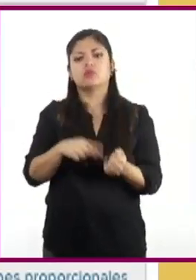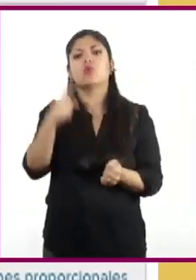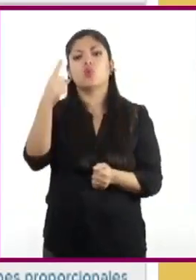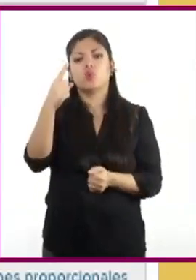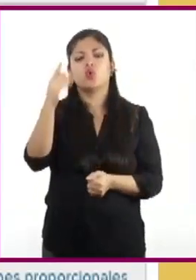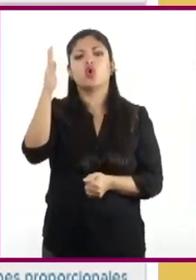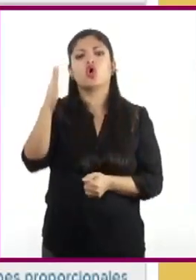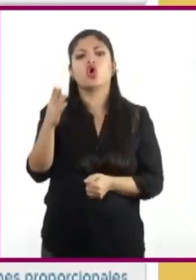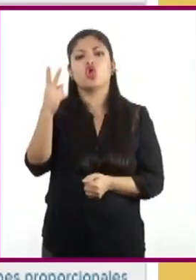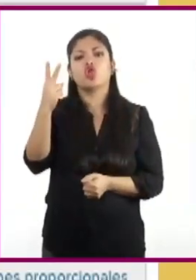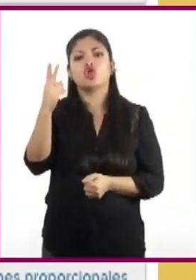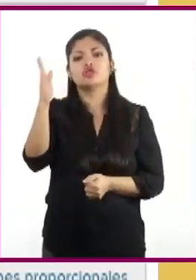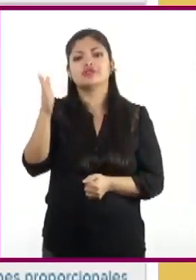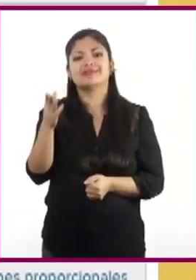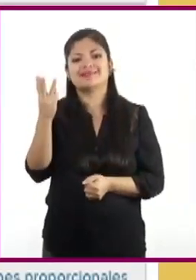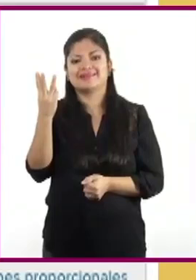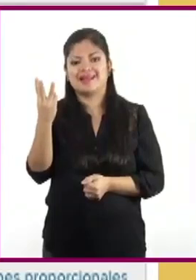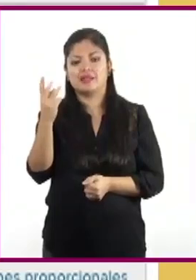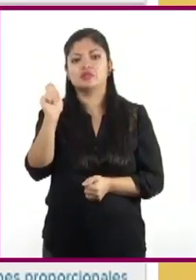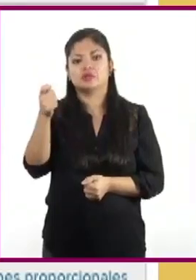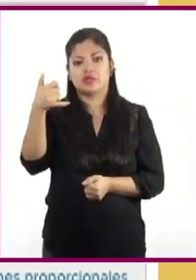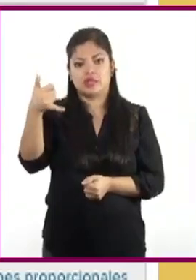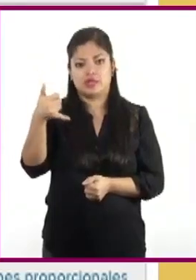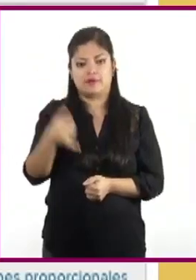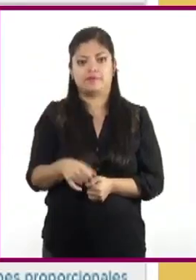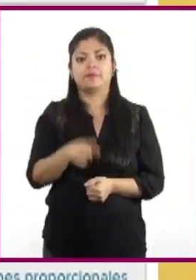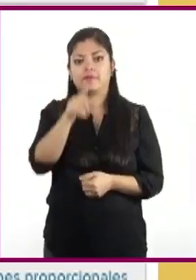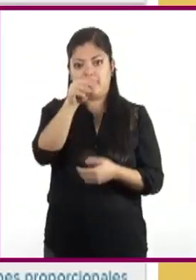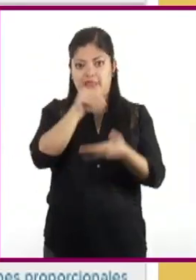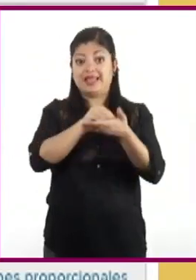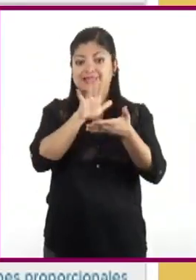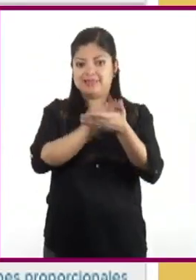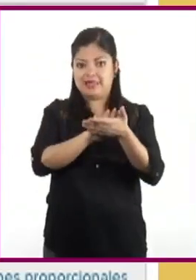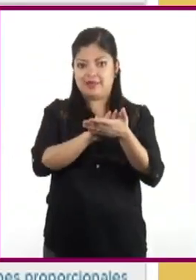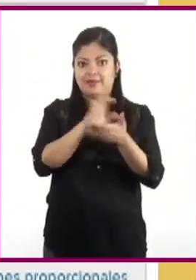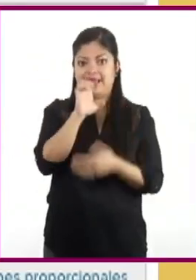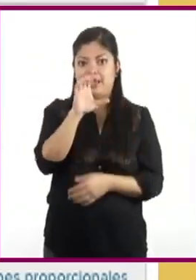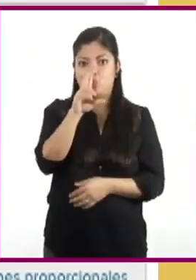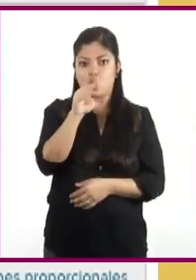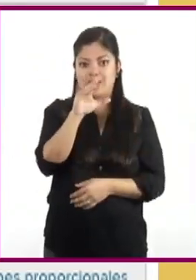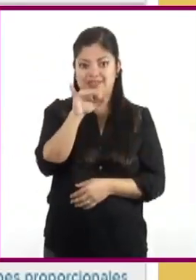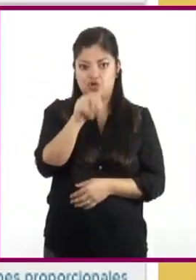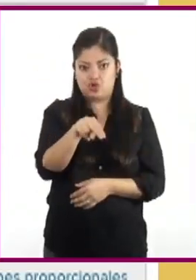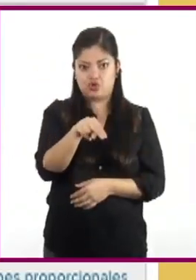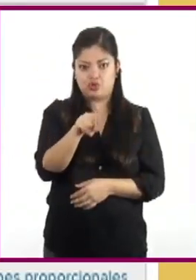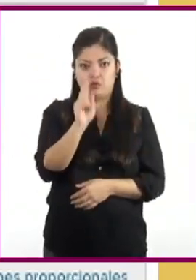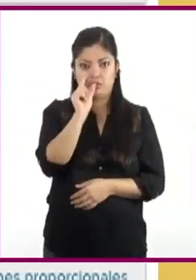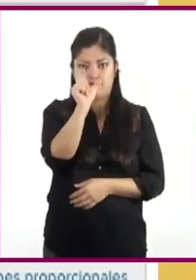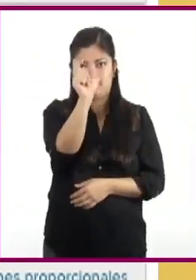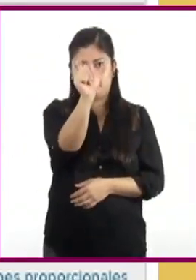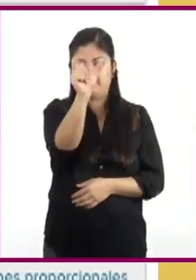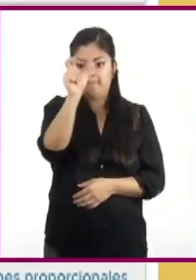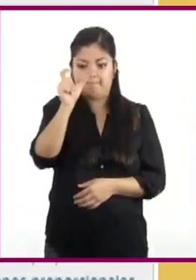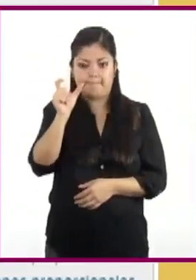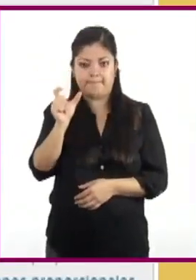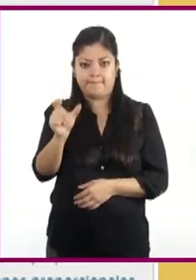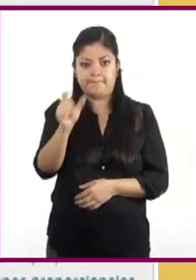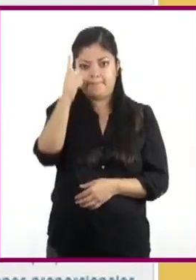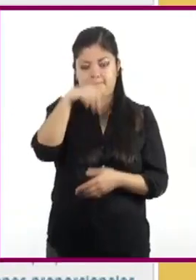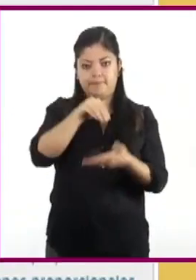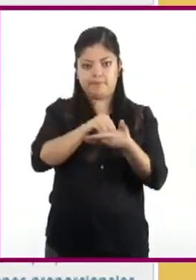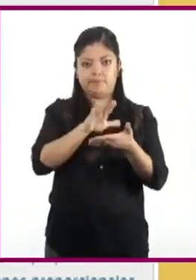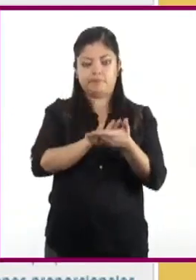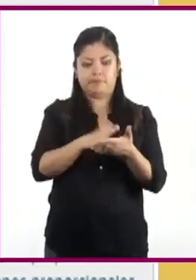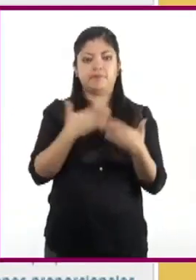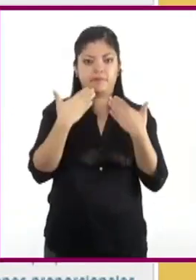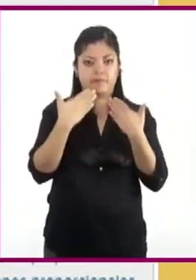1.2 de unidades en y. Escribe la ecuación de la recta. Bueno, déjenme copio esto en lugar donde pueda escribir. Muy